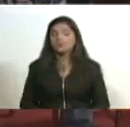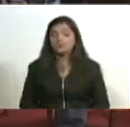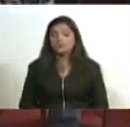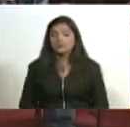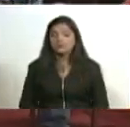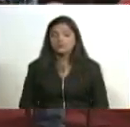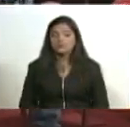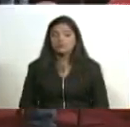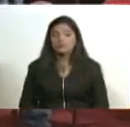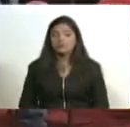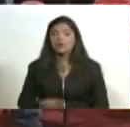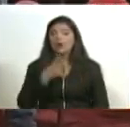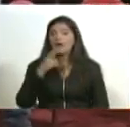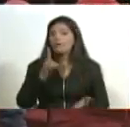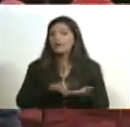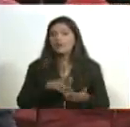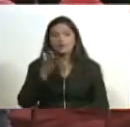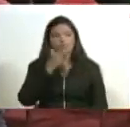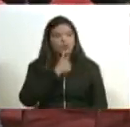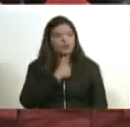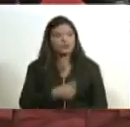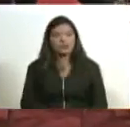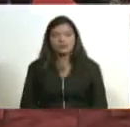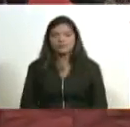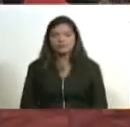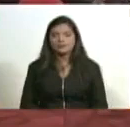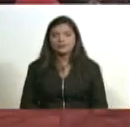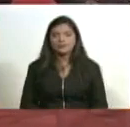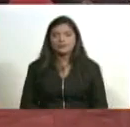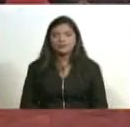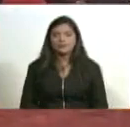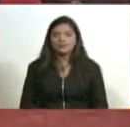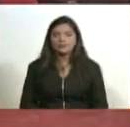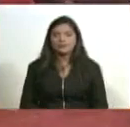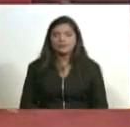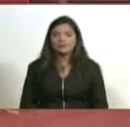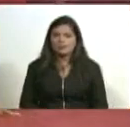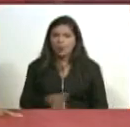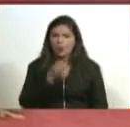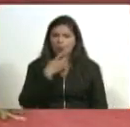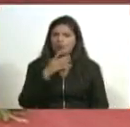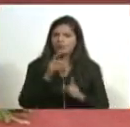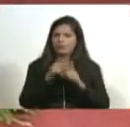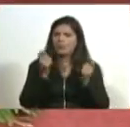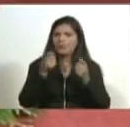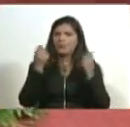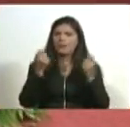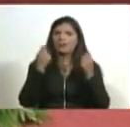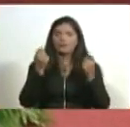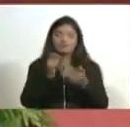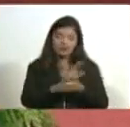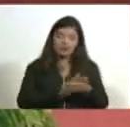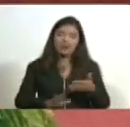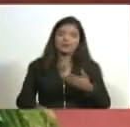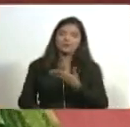la verdad no existiera. Es un buen eslogan, ¿verdad? De gratis.